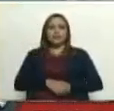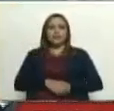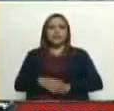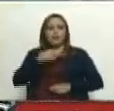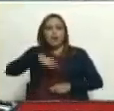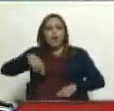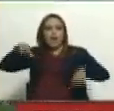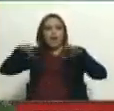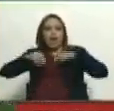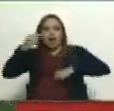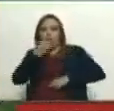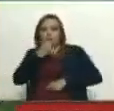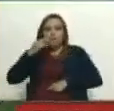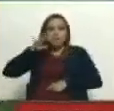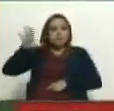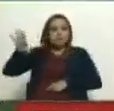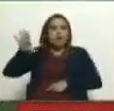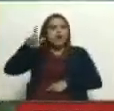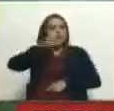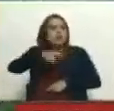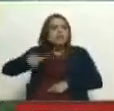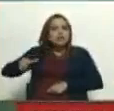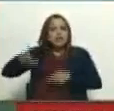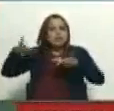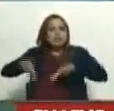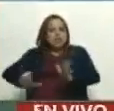Asumimos el compromiso como zulianos.